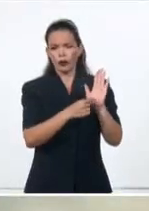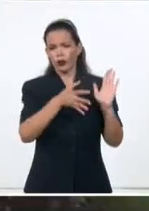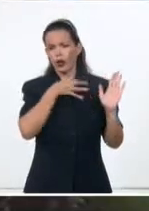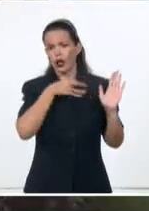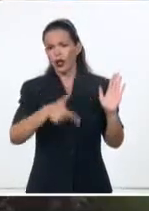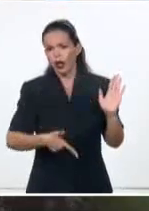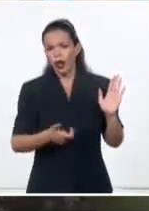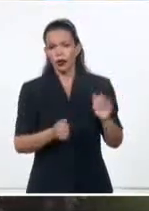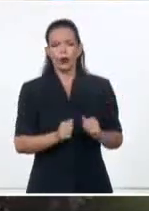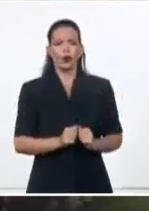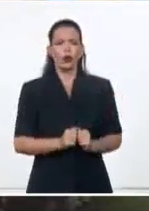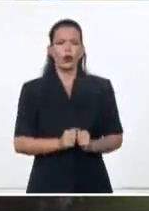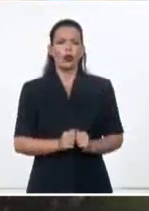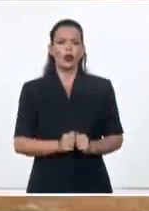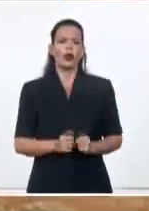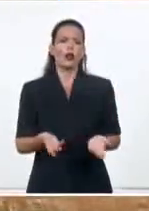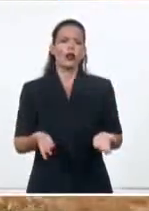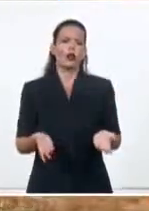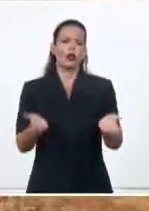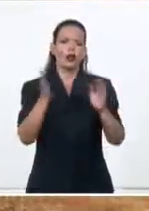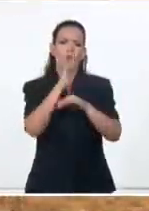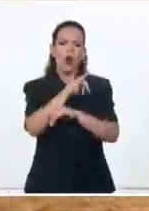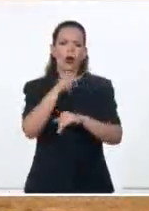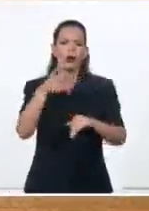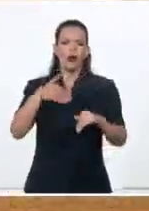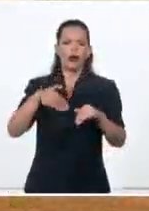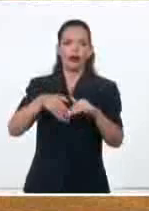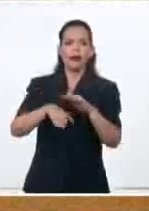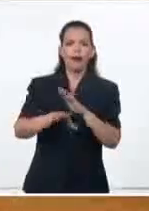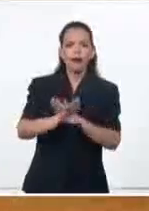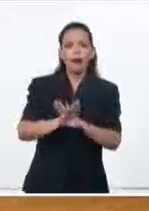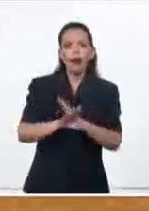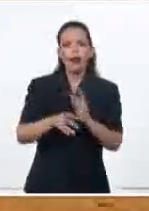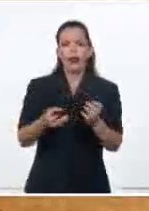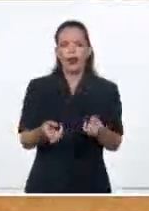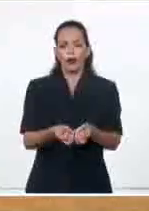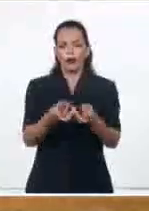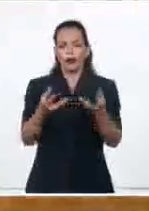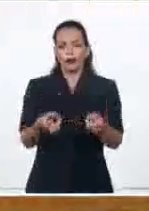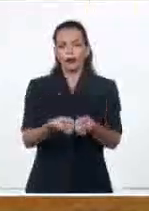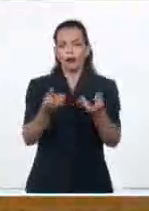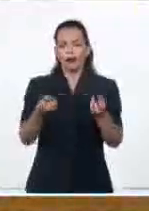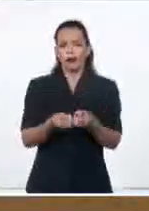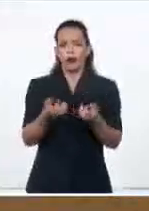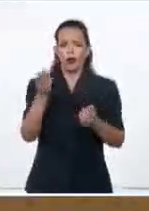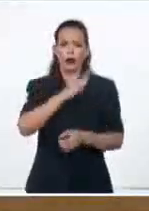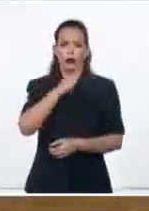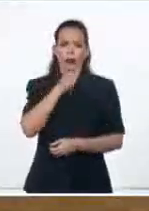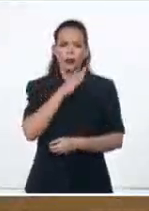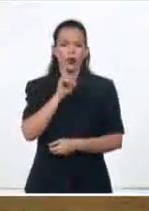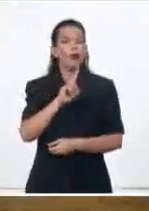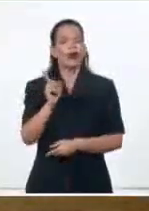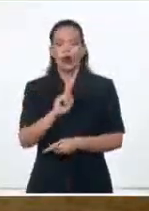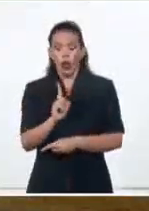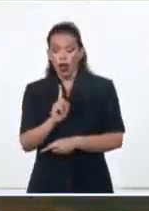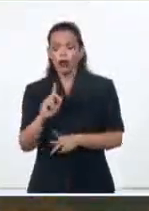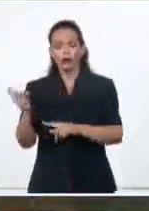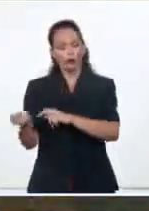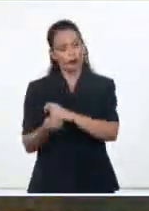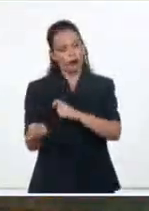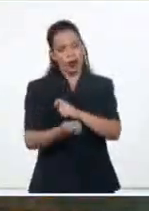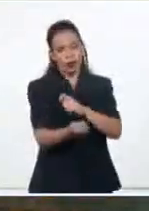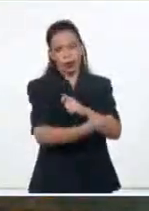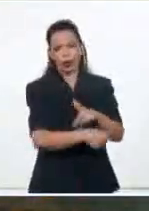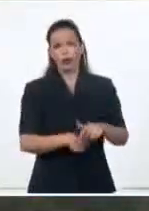la proliferación de especies invasoras como el marabú y el casuarina está entre los objetivos, y además el manejo de la fauna